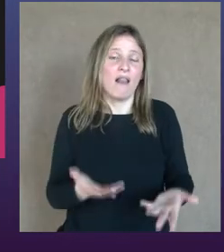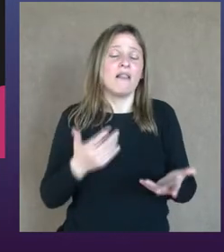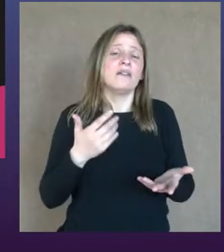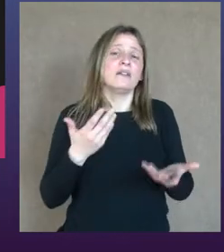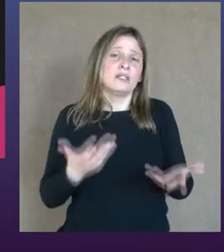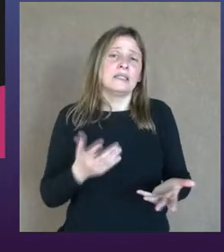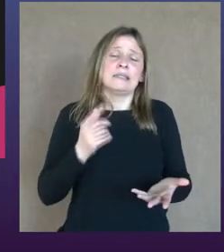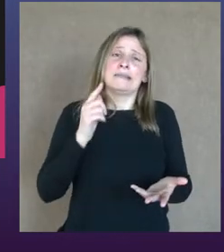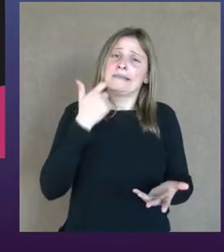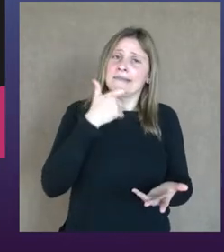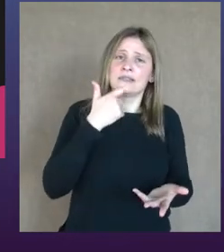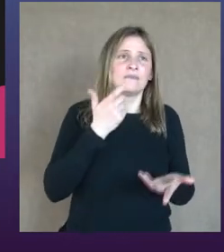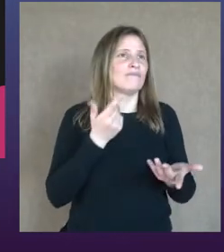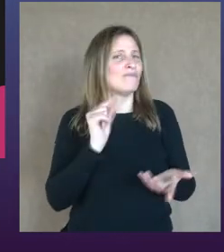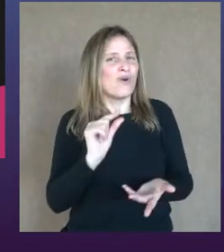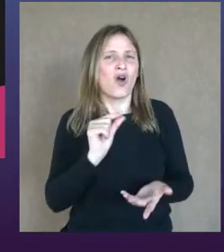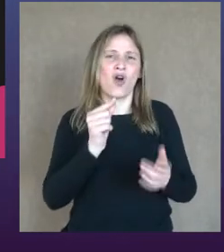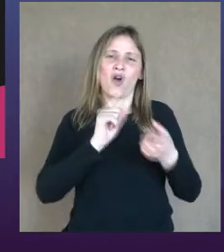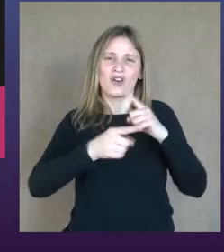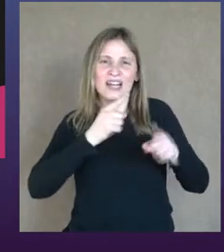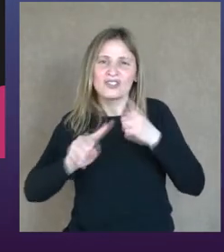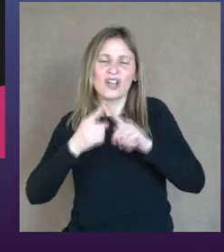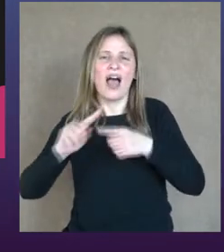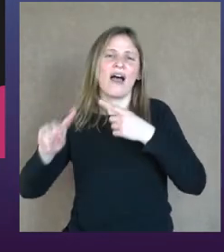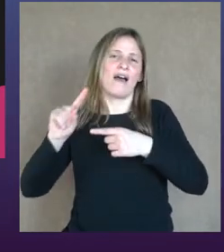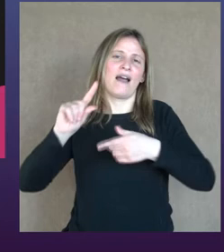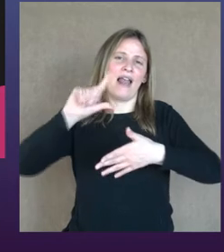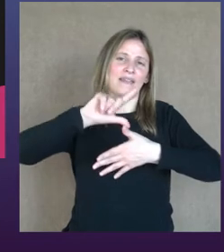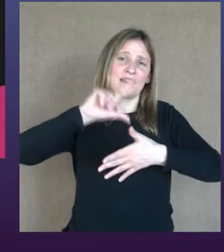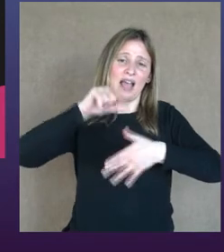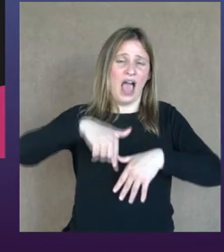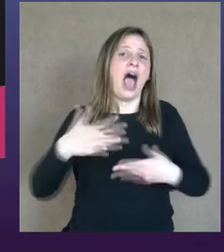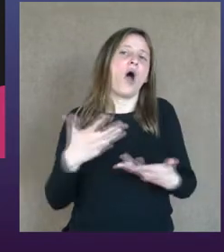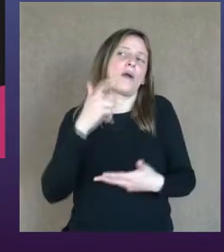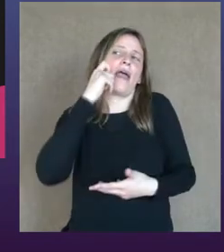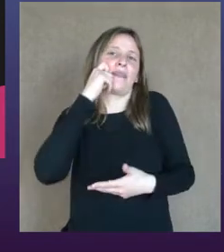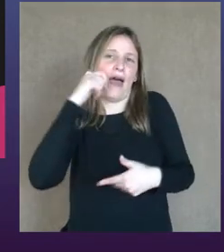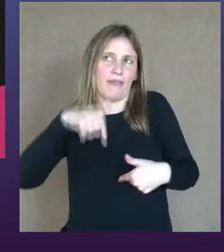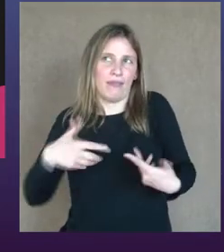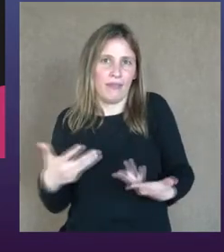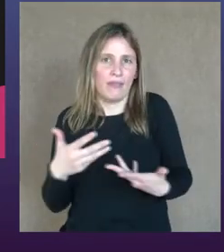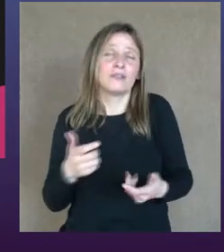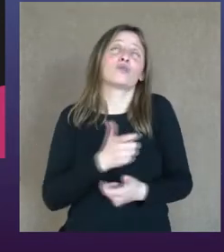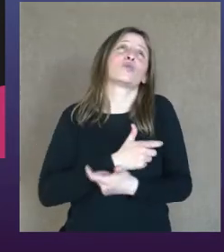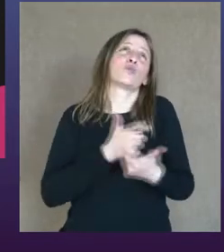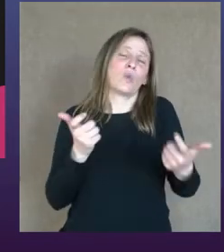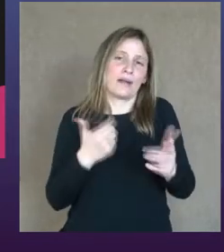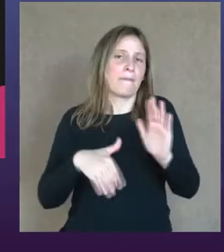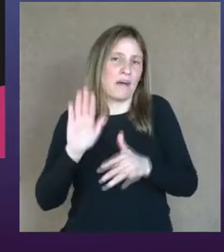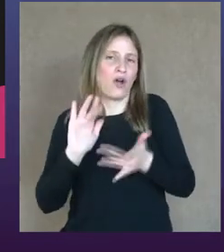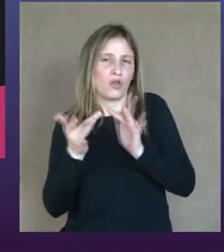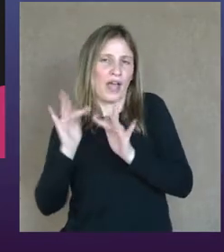muy poco relacionada con los países latinos, recién a esta edad estoy un poco... teniendo la suerte de